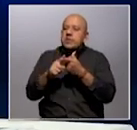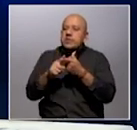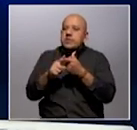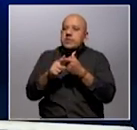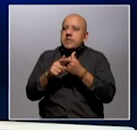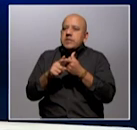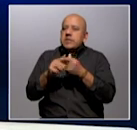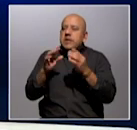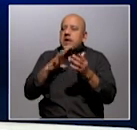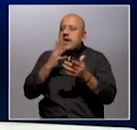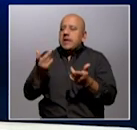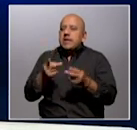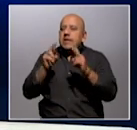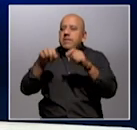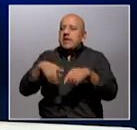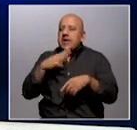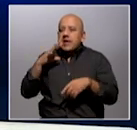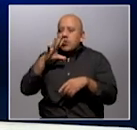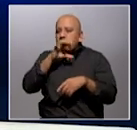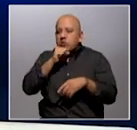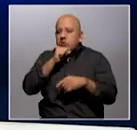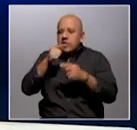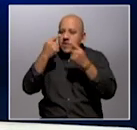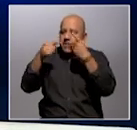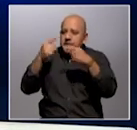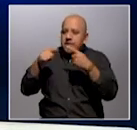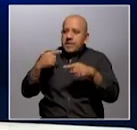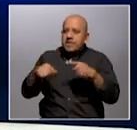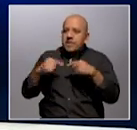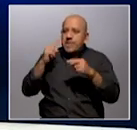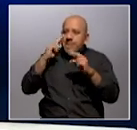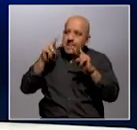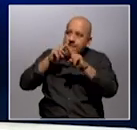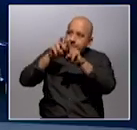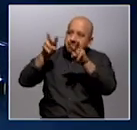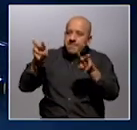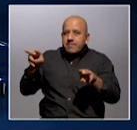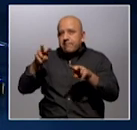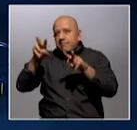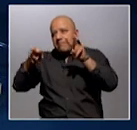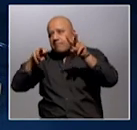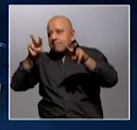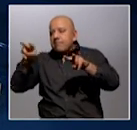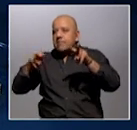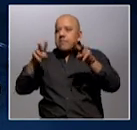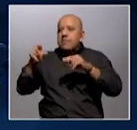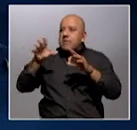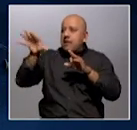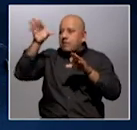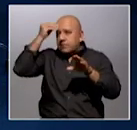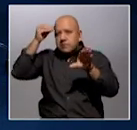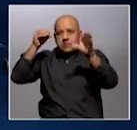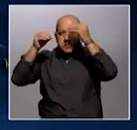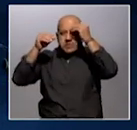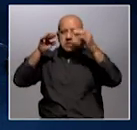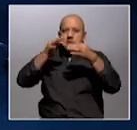muchísimos códigos muchísimas capas o sea desde lo que él mira desde lo que él ve desde sus influencias literarias musicales